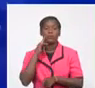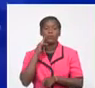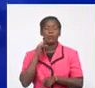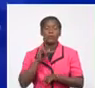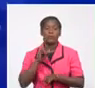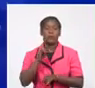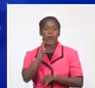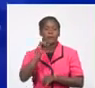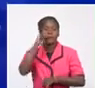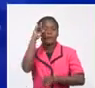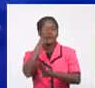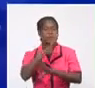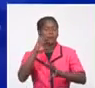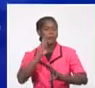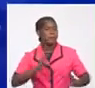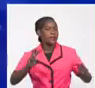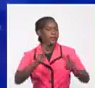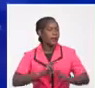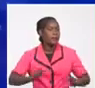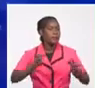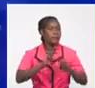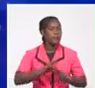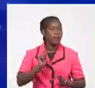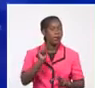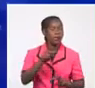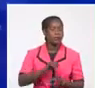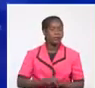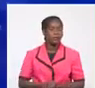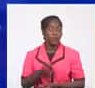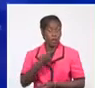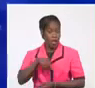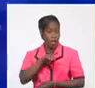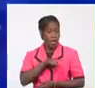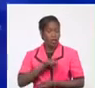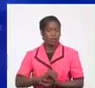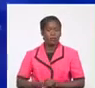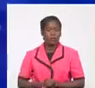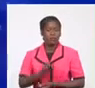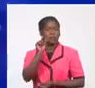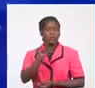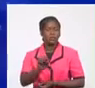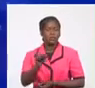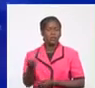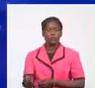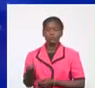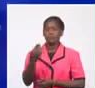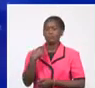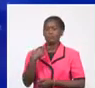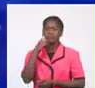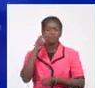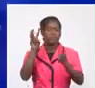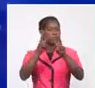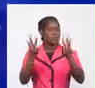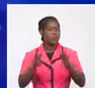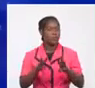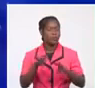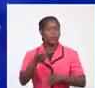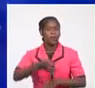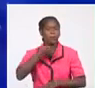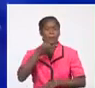Y a propósito, ayer alguien me enviaba una noticia que circulaba en redes sobre que el virus